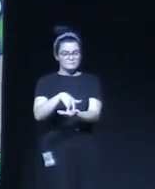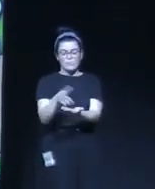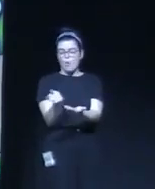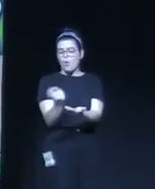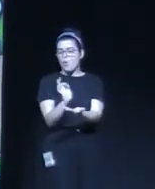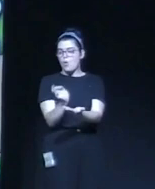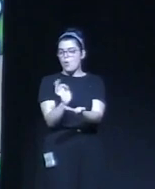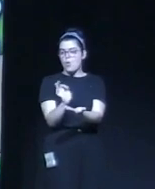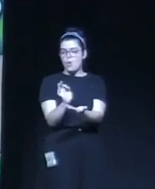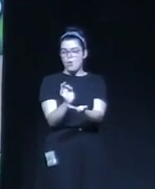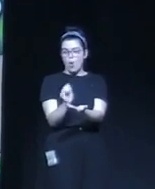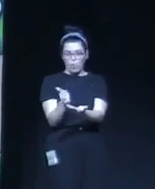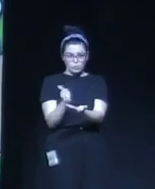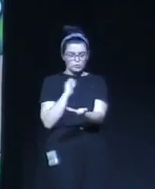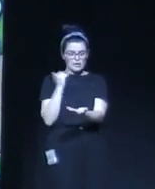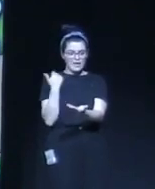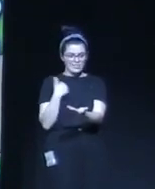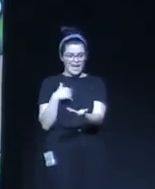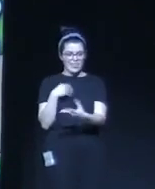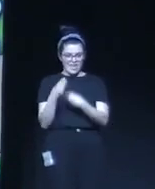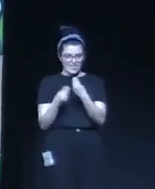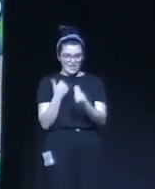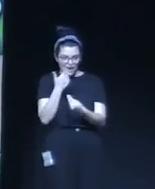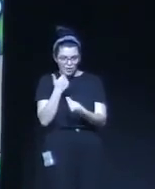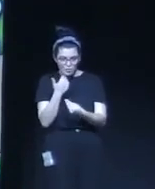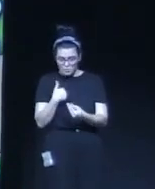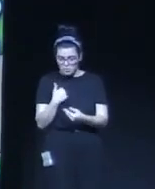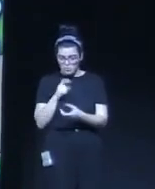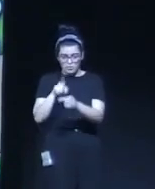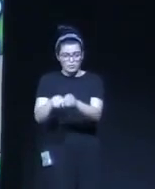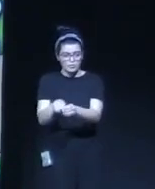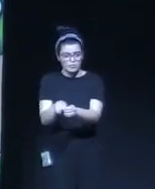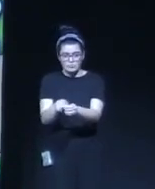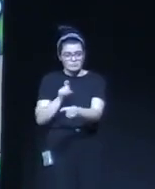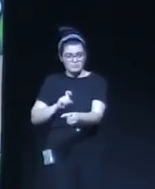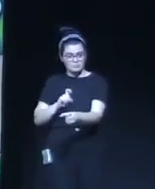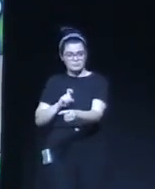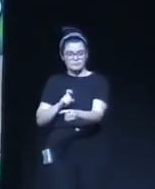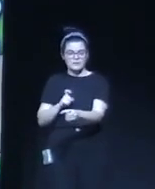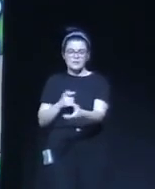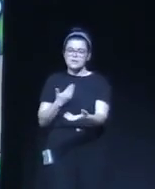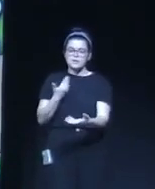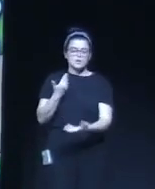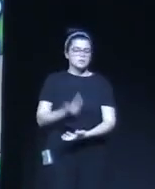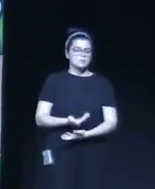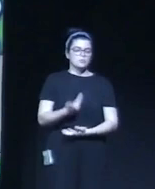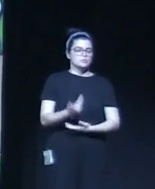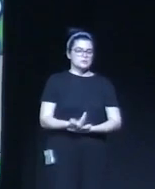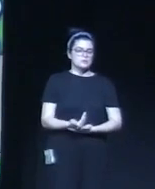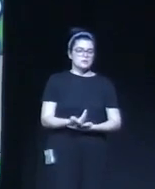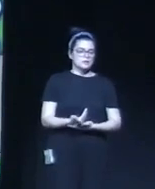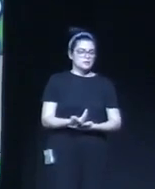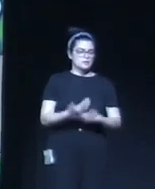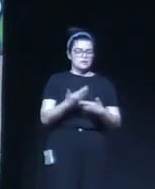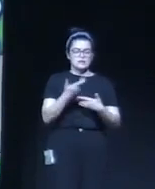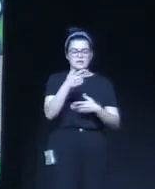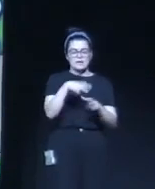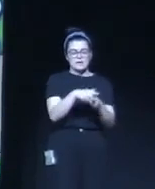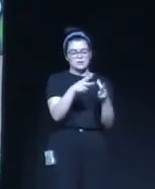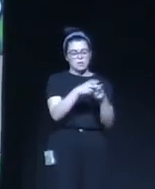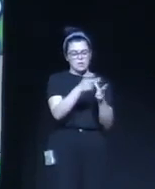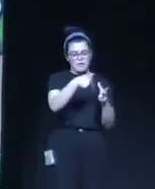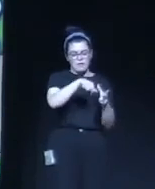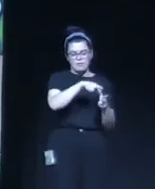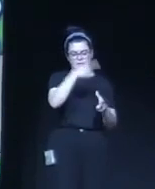en una oportunidad de estas características, luego no participas, ¿no? Entonces, yo creo que es importante que la sociedad sea